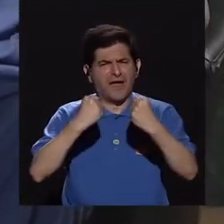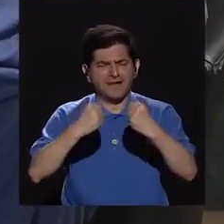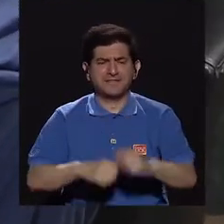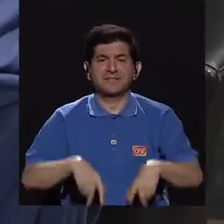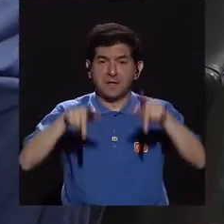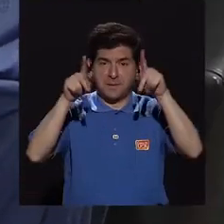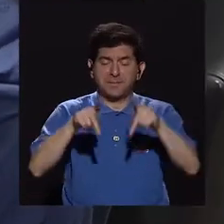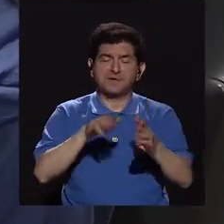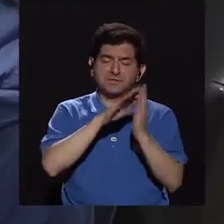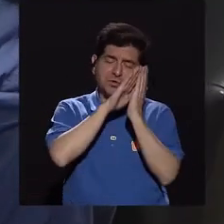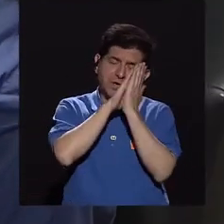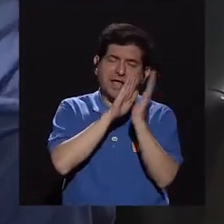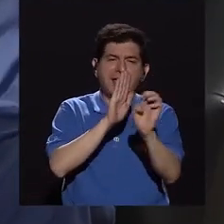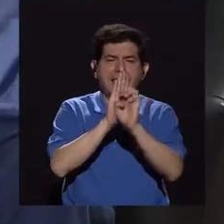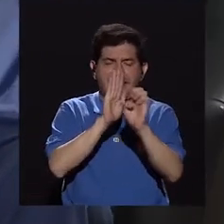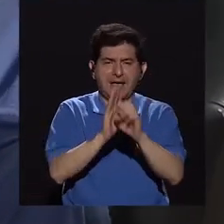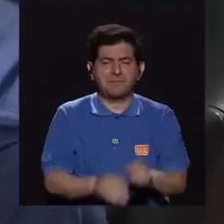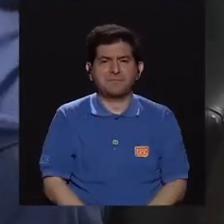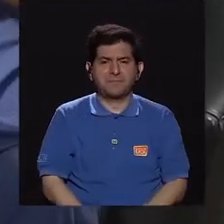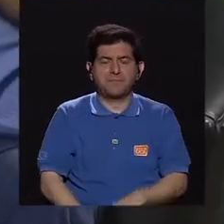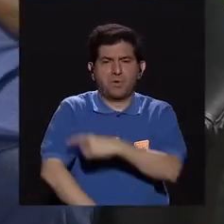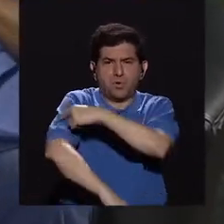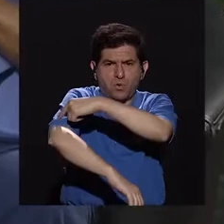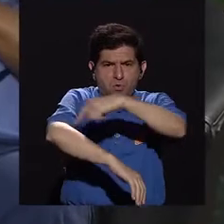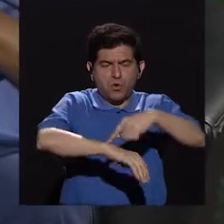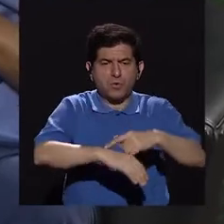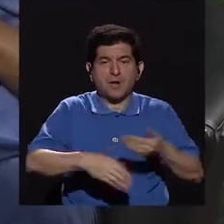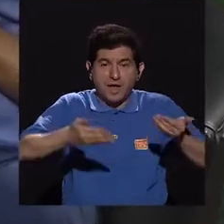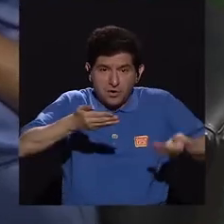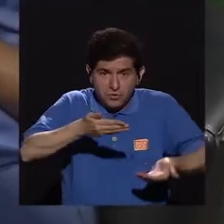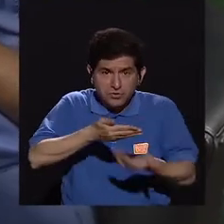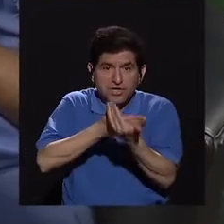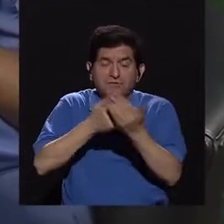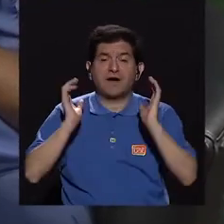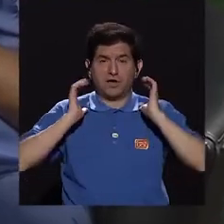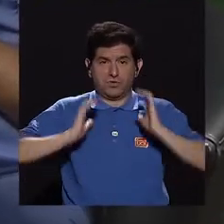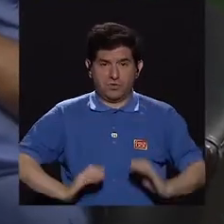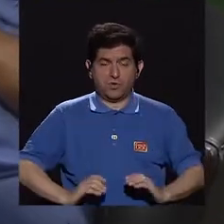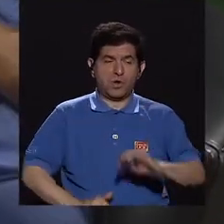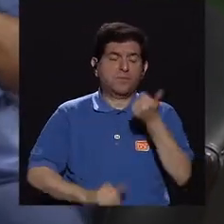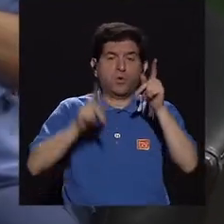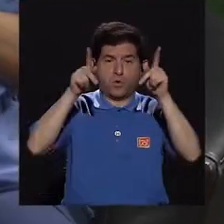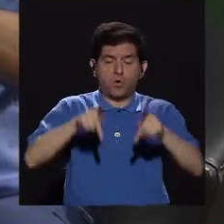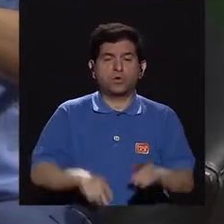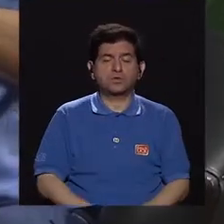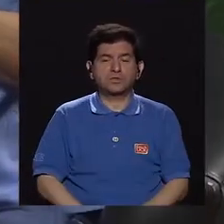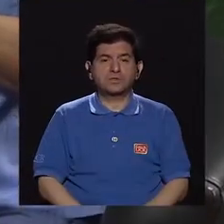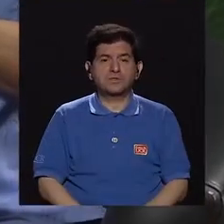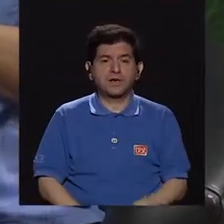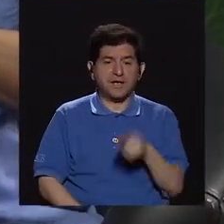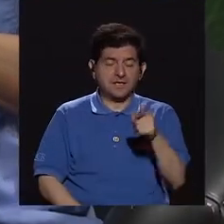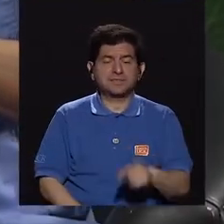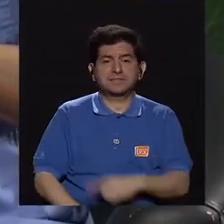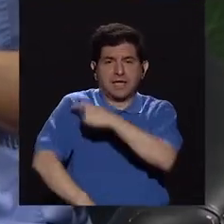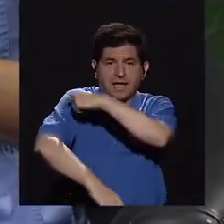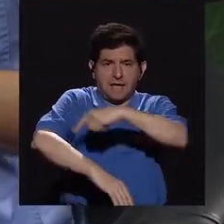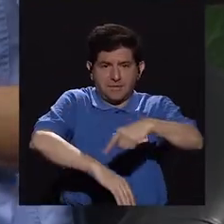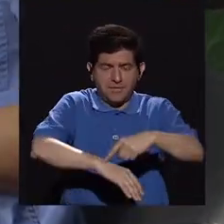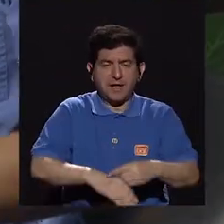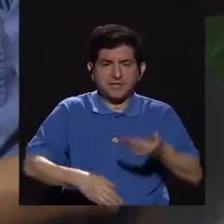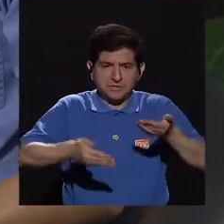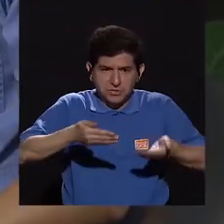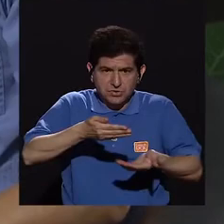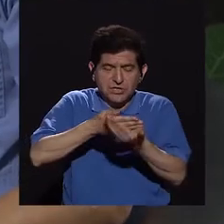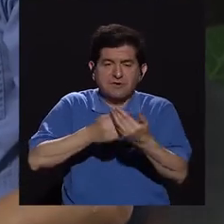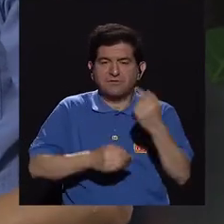fuerte. Hay personas que duermen, por ejemplo, con los brazos debajo de su cuerpo. Hay otras personas que duermen con sus brazos